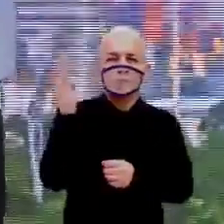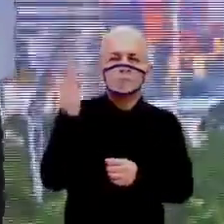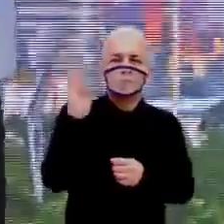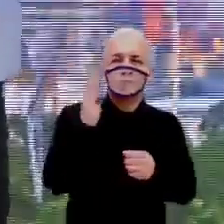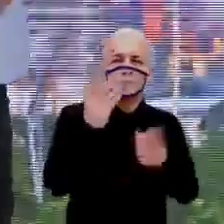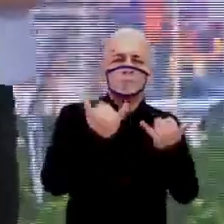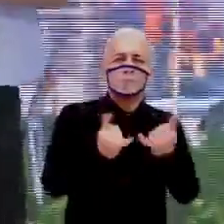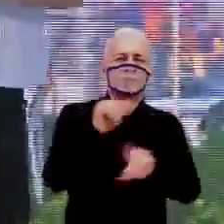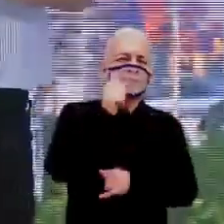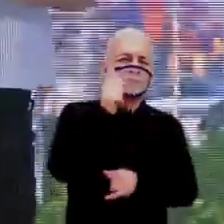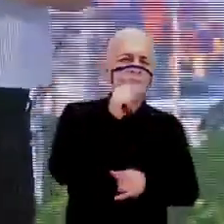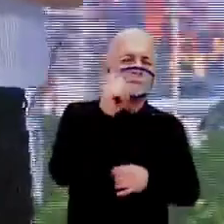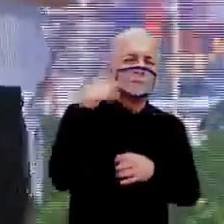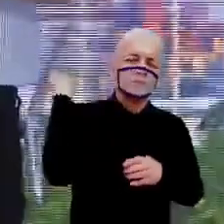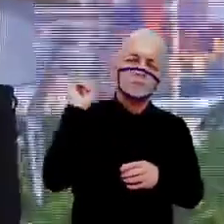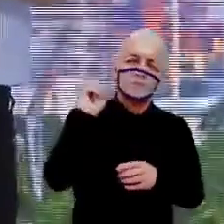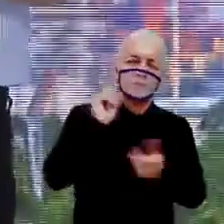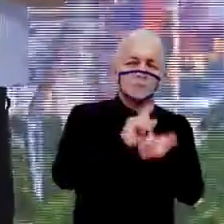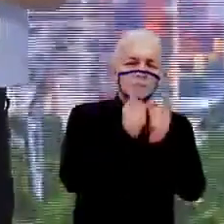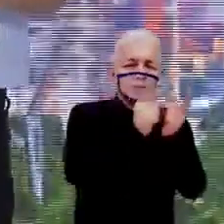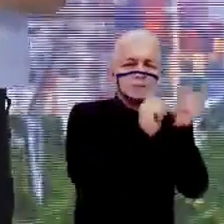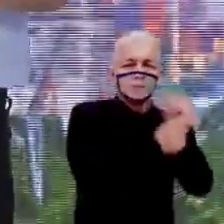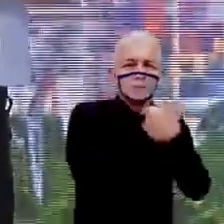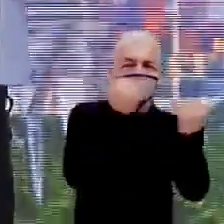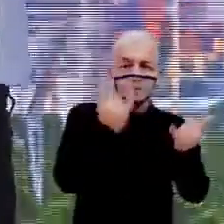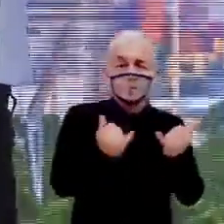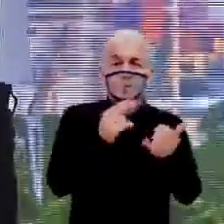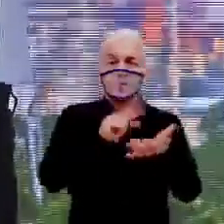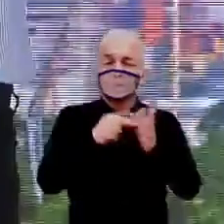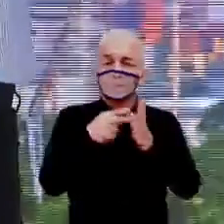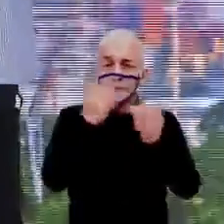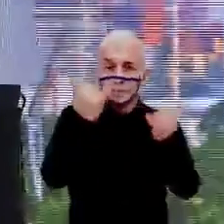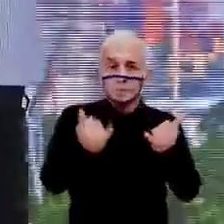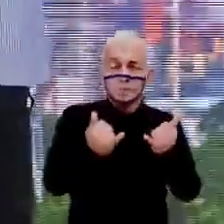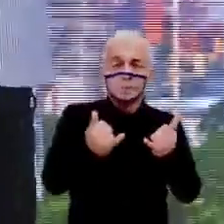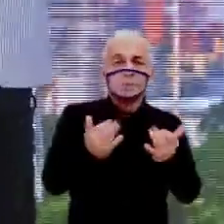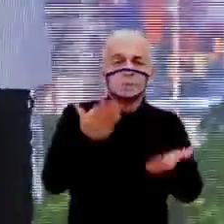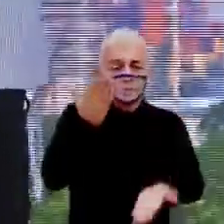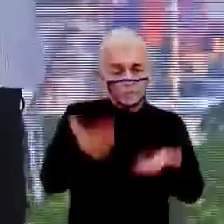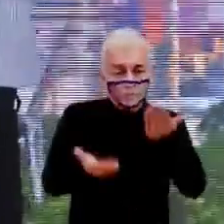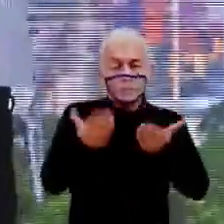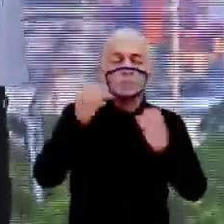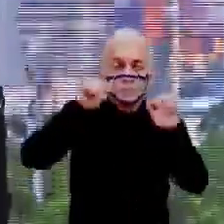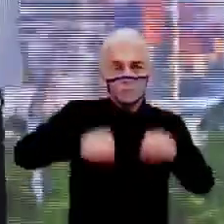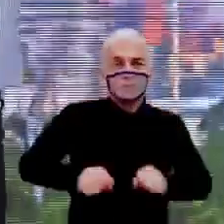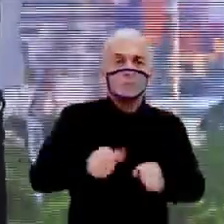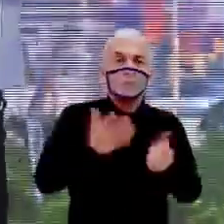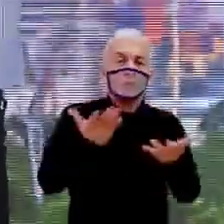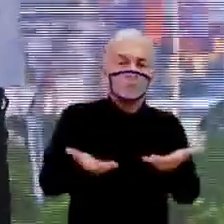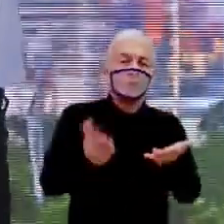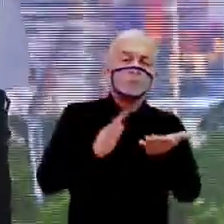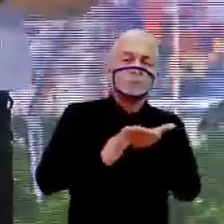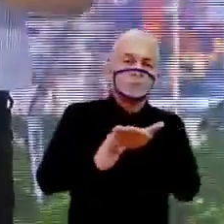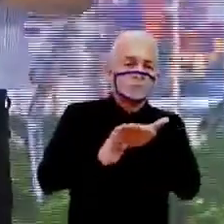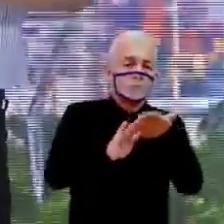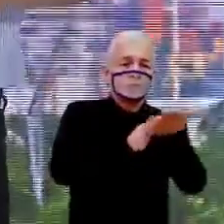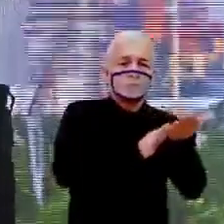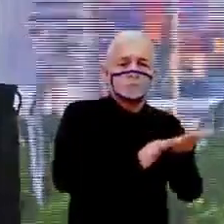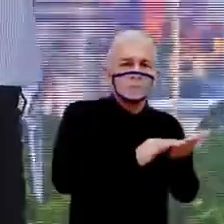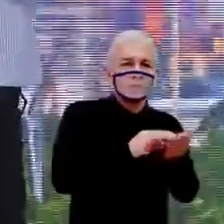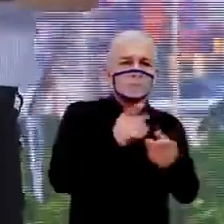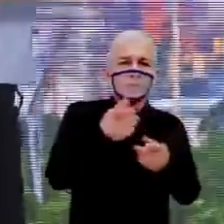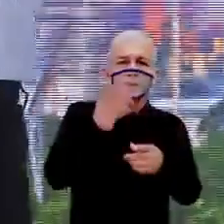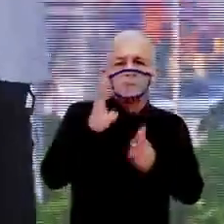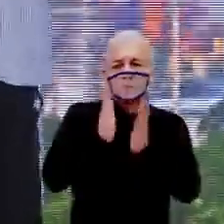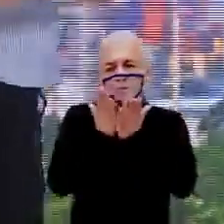cual llevamos 10 años haciéndole cambios, pero como dijimos, ya tenemos la posibilidad, al haber arreglado otros problemas urgentes como